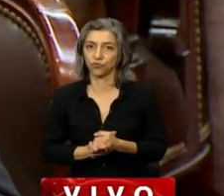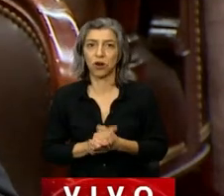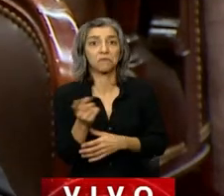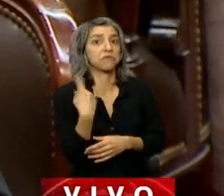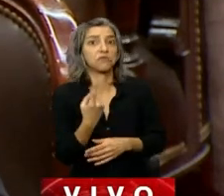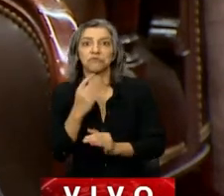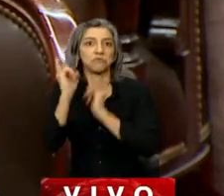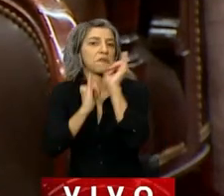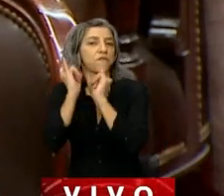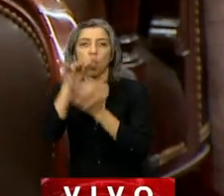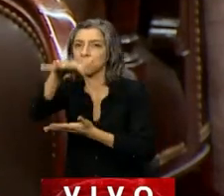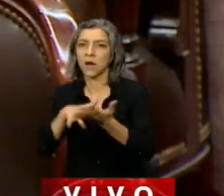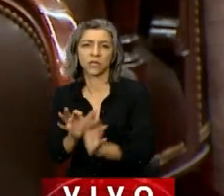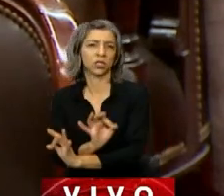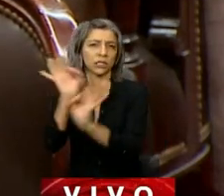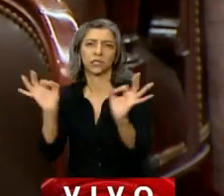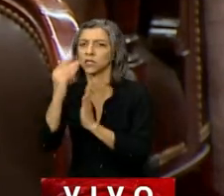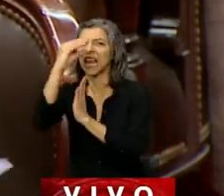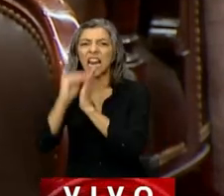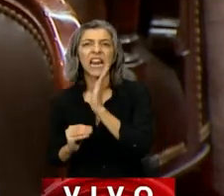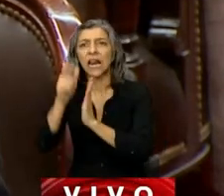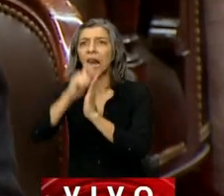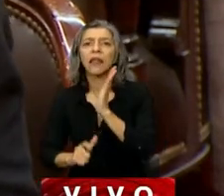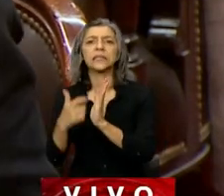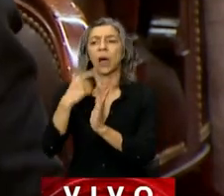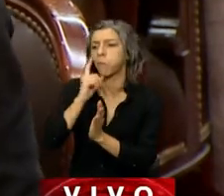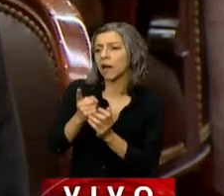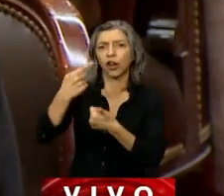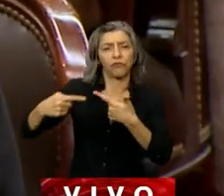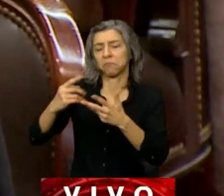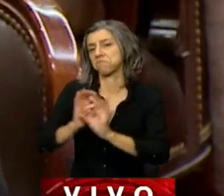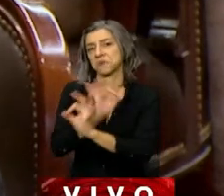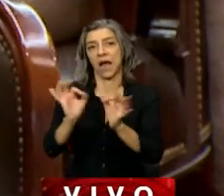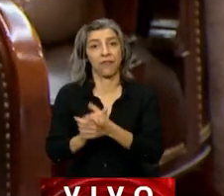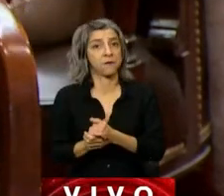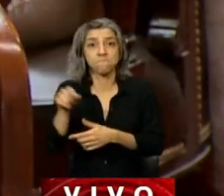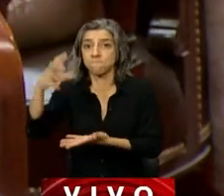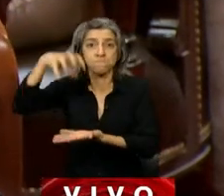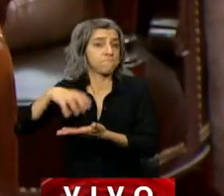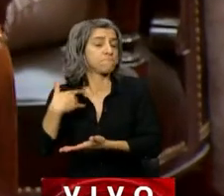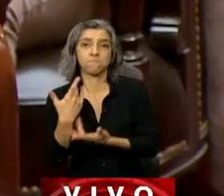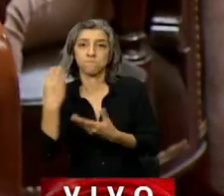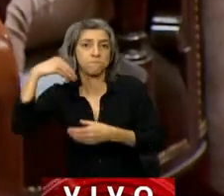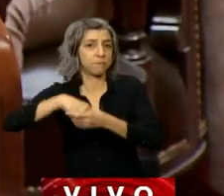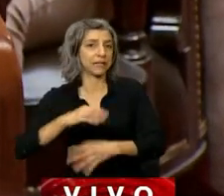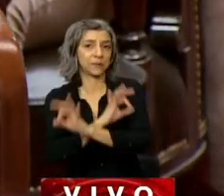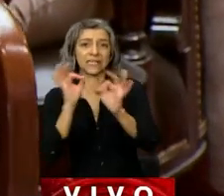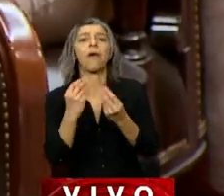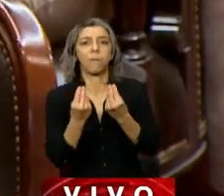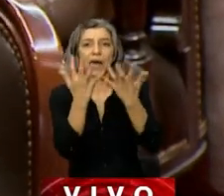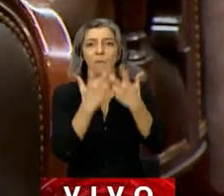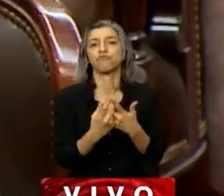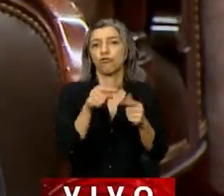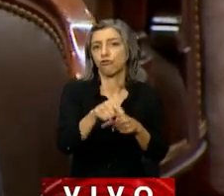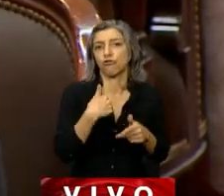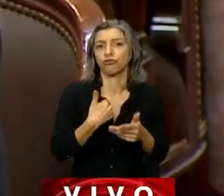no podemos informar ni un listado ni los posibles riesgos y amenazas. Y sigue. El INIDEP no participó en la formulación de proyectos de